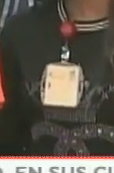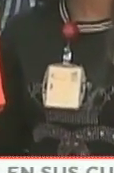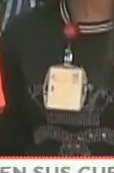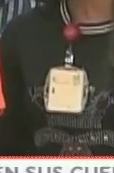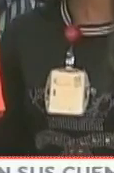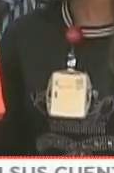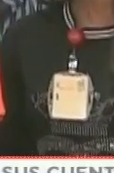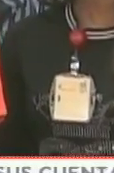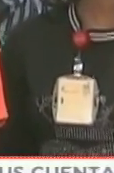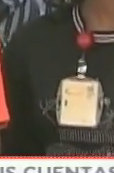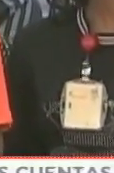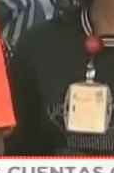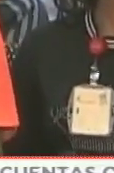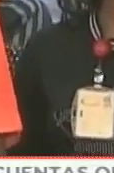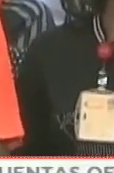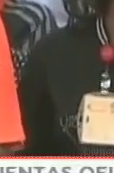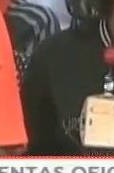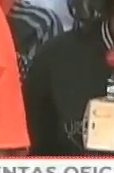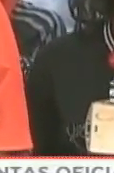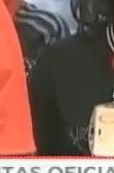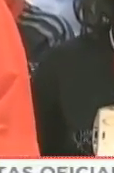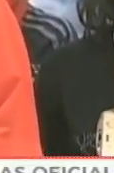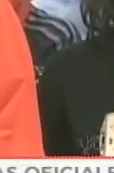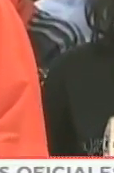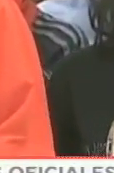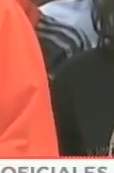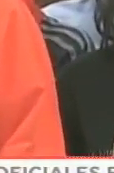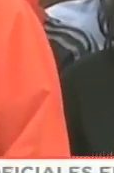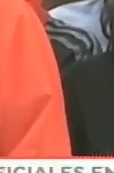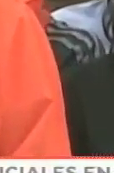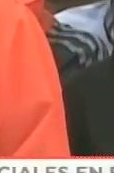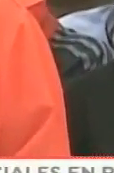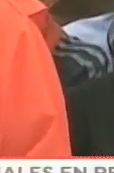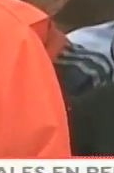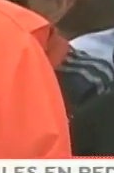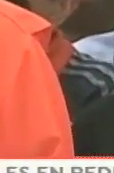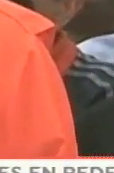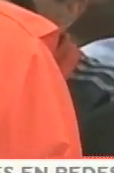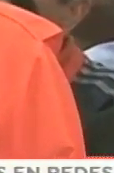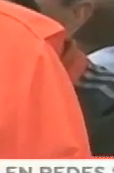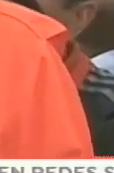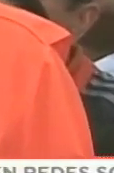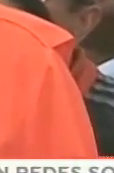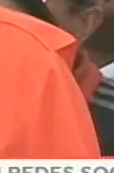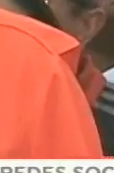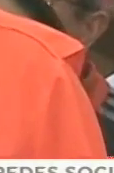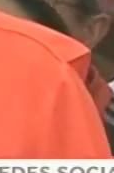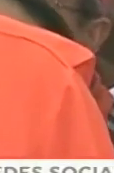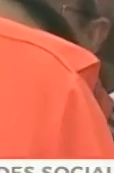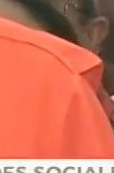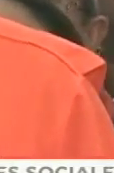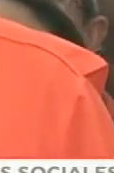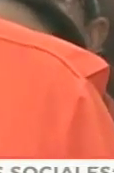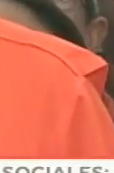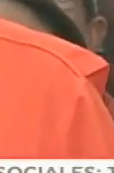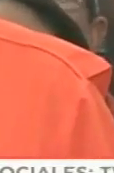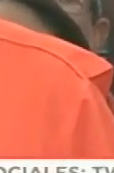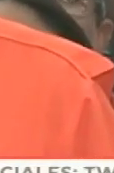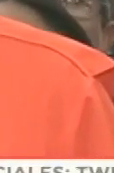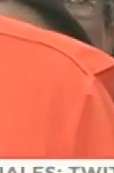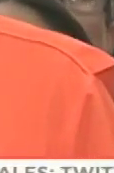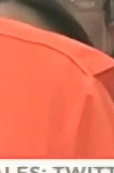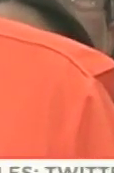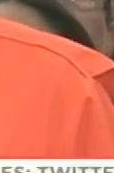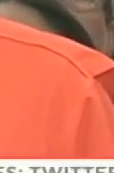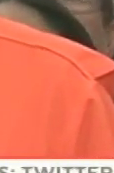mayor beneficio a todos. Estamos trabajando para ratificar el motivo de la nacionalización de estas empresas, el cual